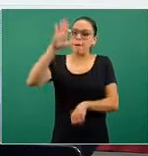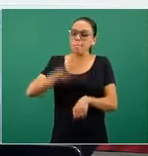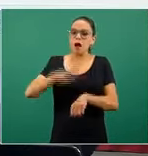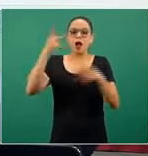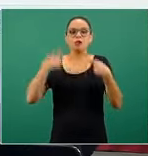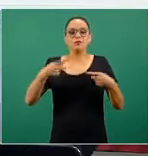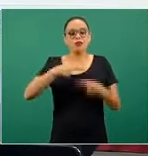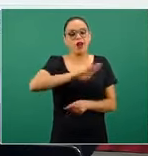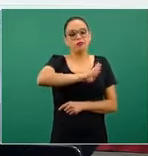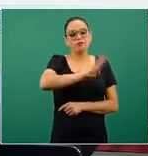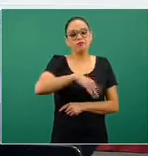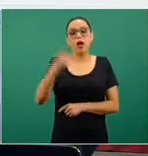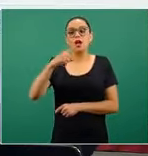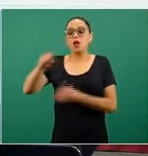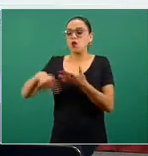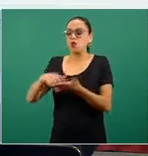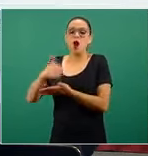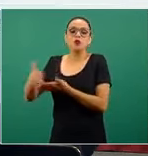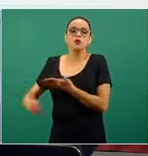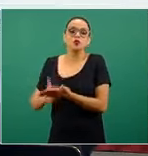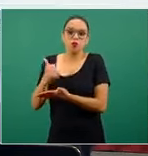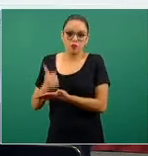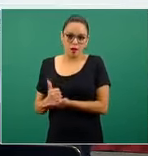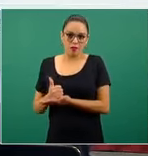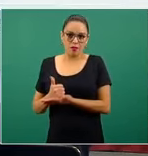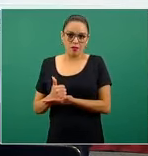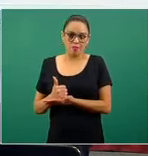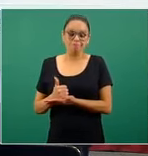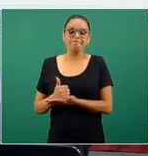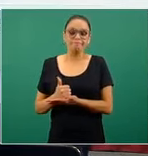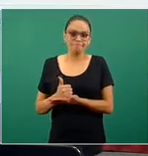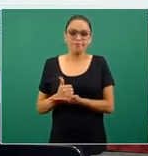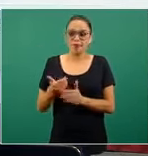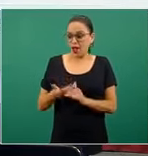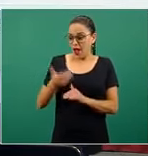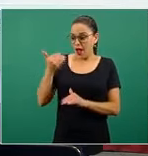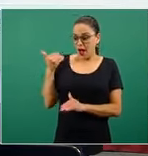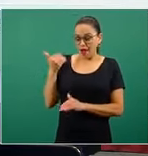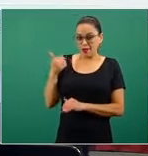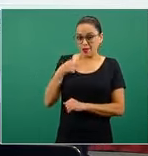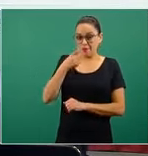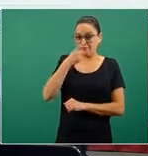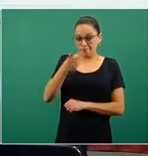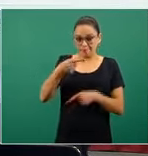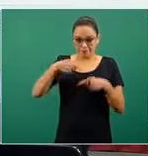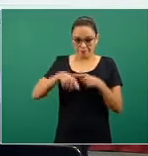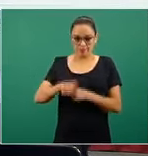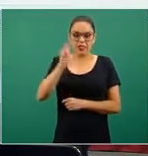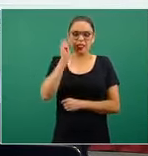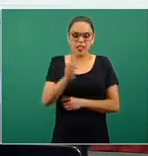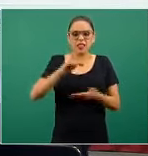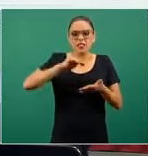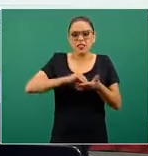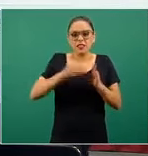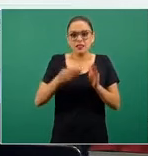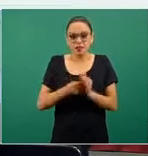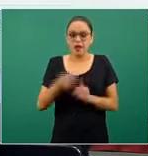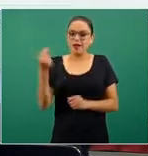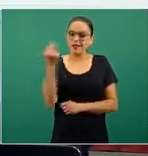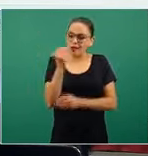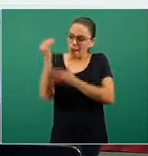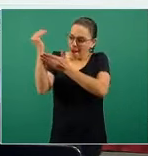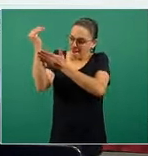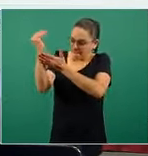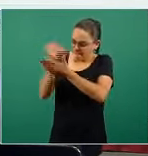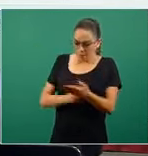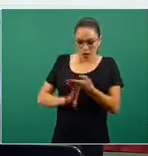las zonas urbanas. Entonces, si el objetivo, como decíamos al principio, de la estrategia es poder disminuir la mortalidad y